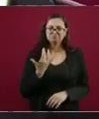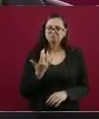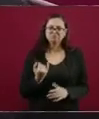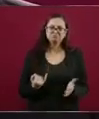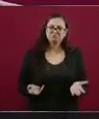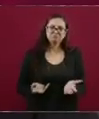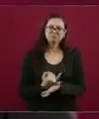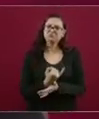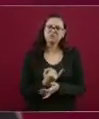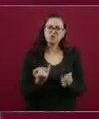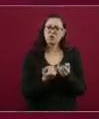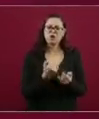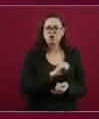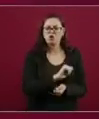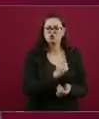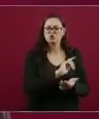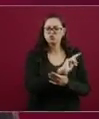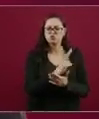programas